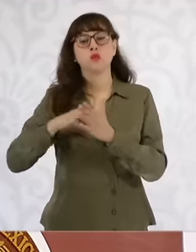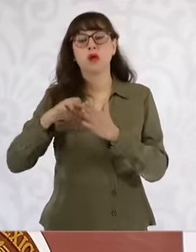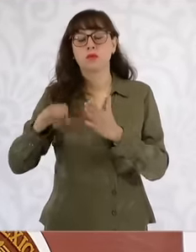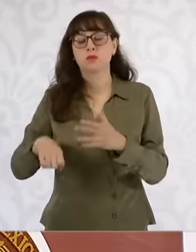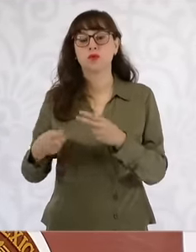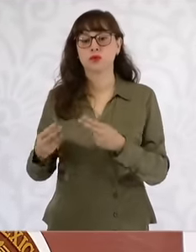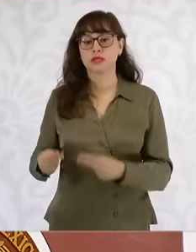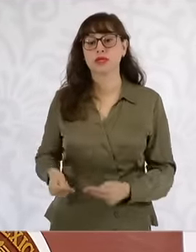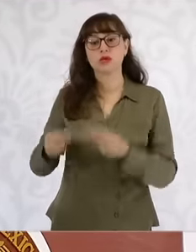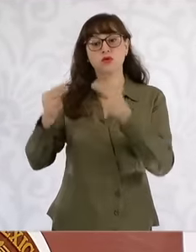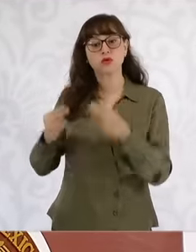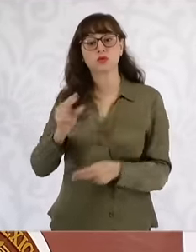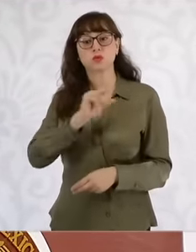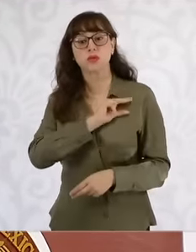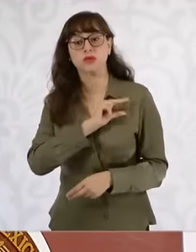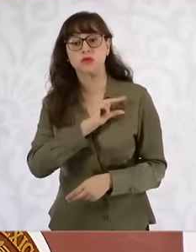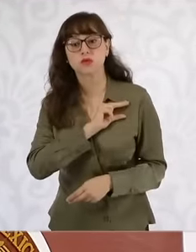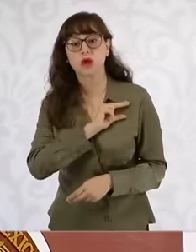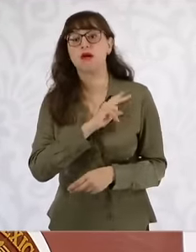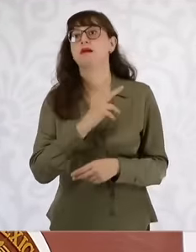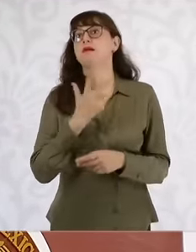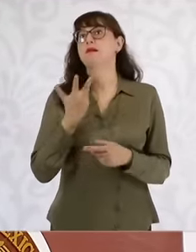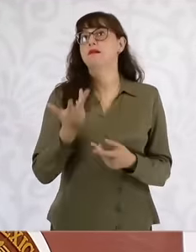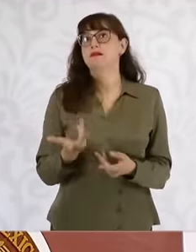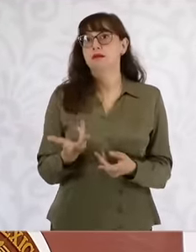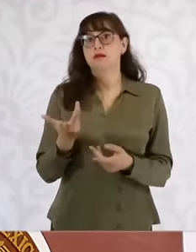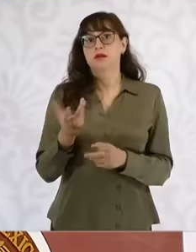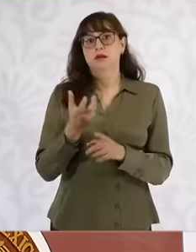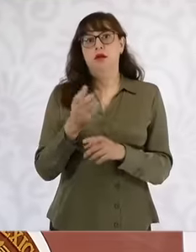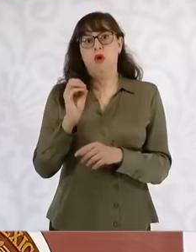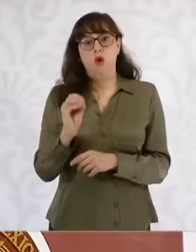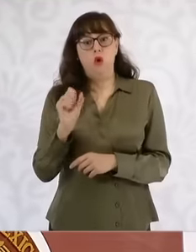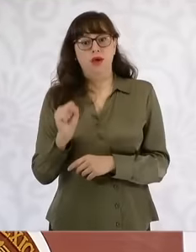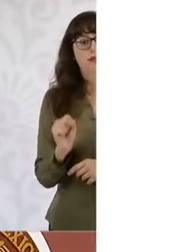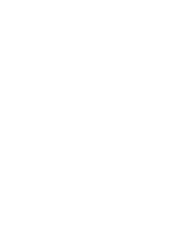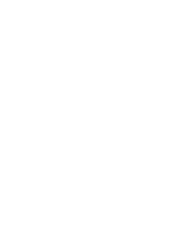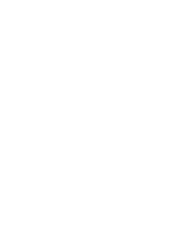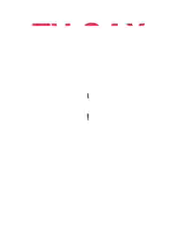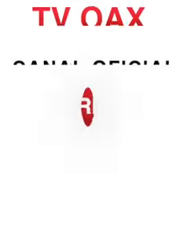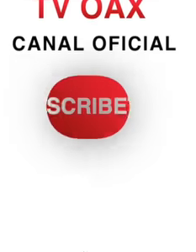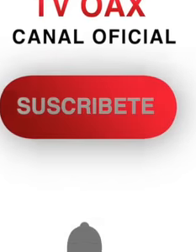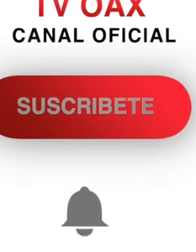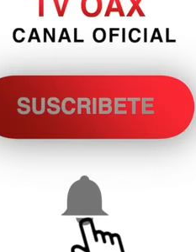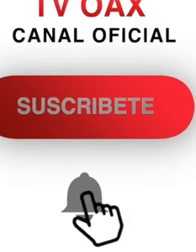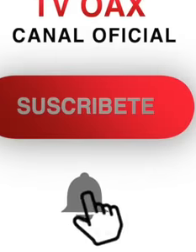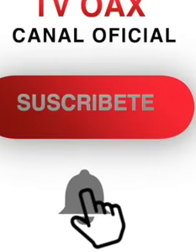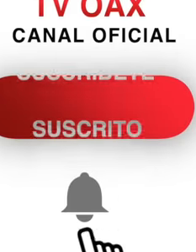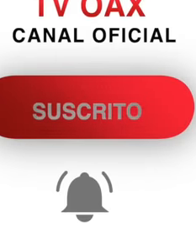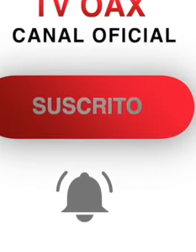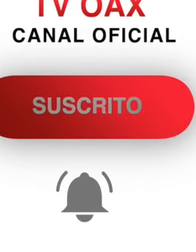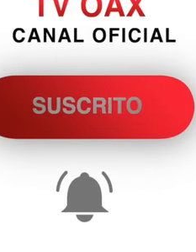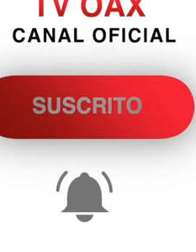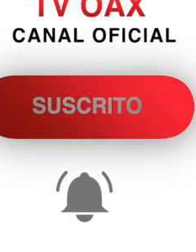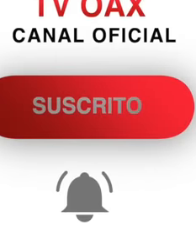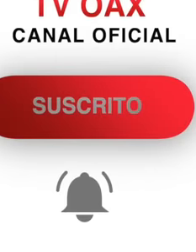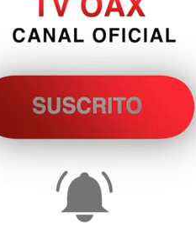negocios privados, organizaciones de la sociedad civil, etcétera, y algunas